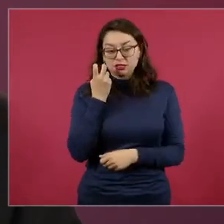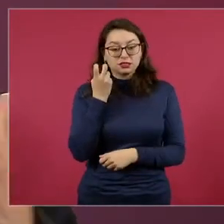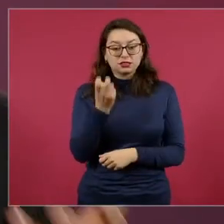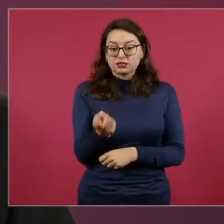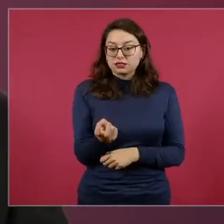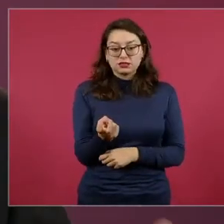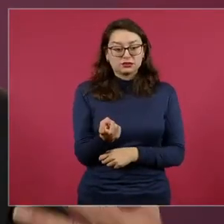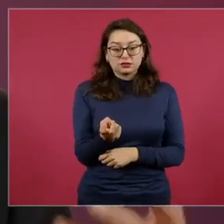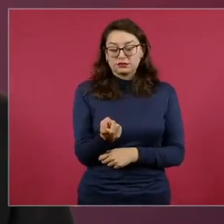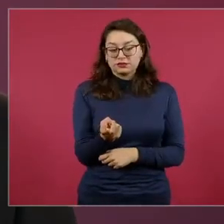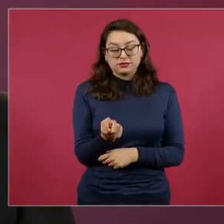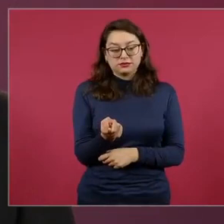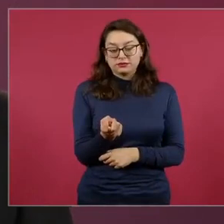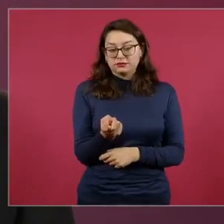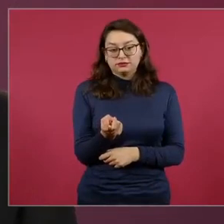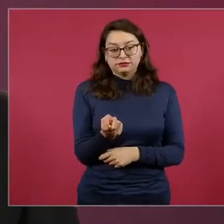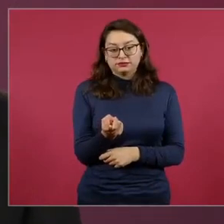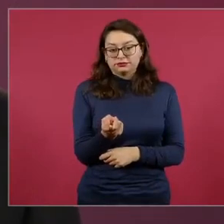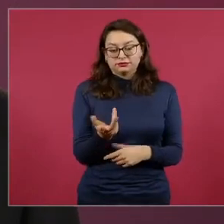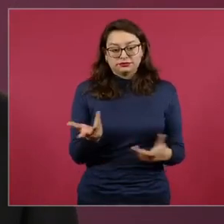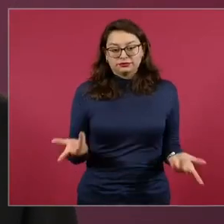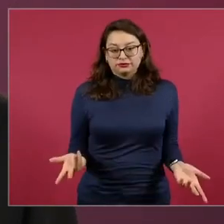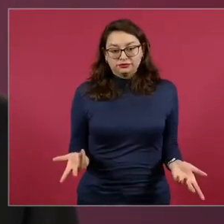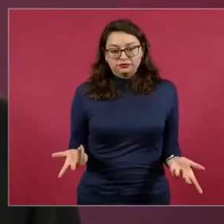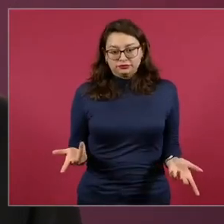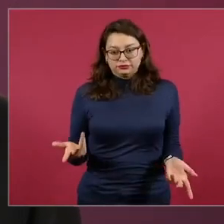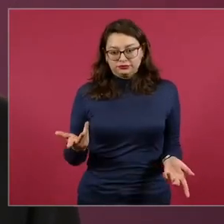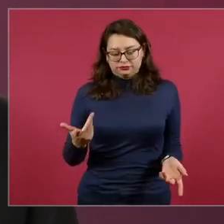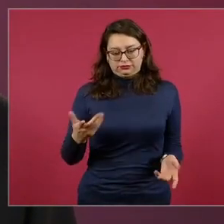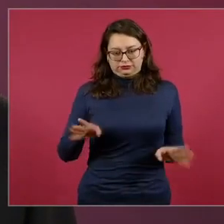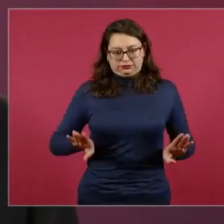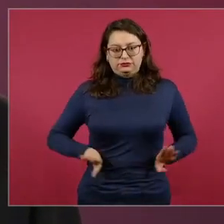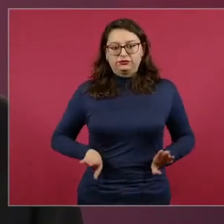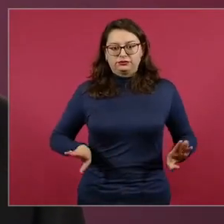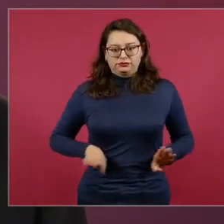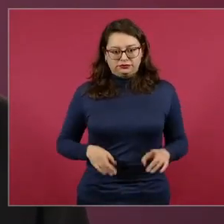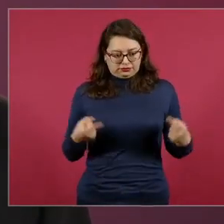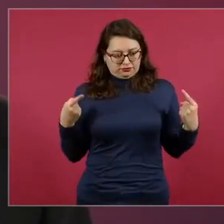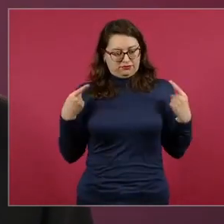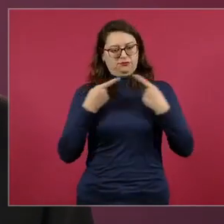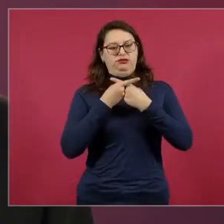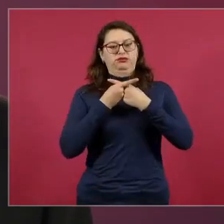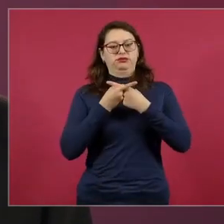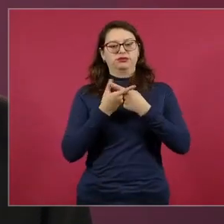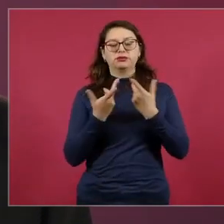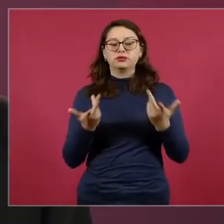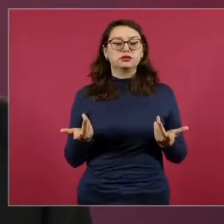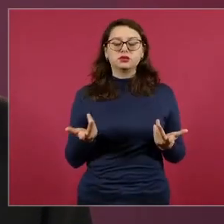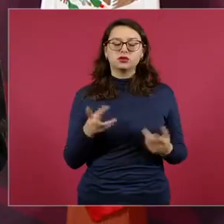porque eso es contrario a nuestros principios, a nuestros ideales.